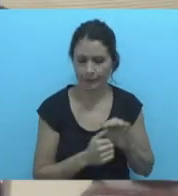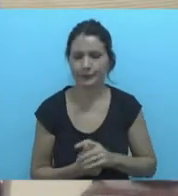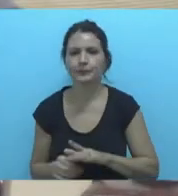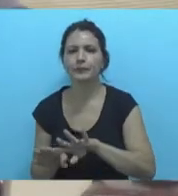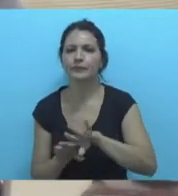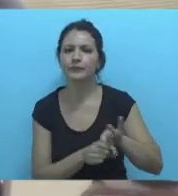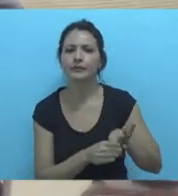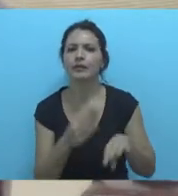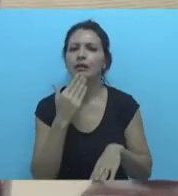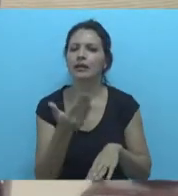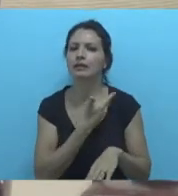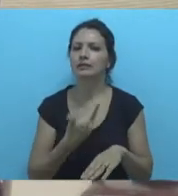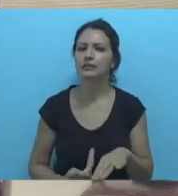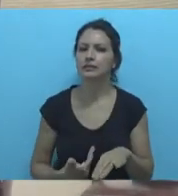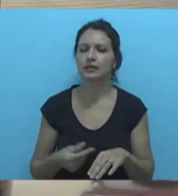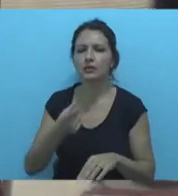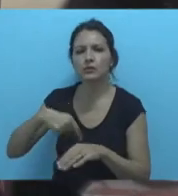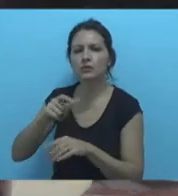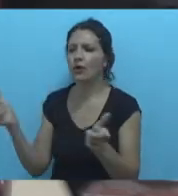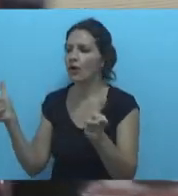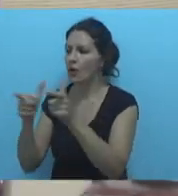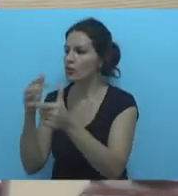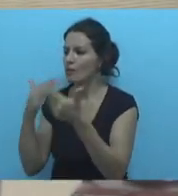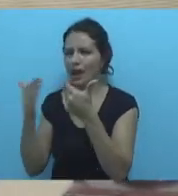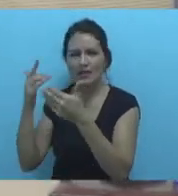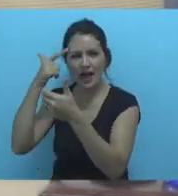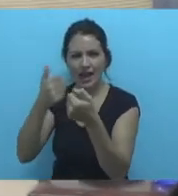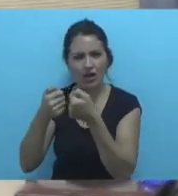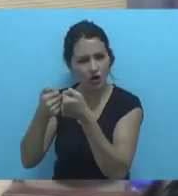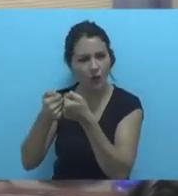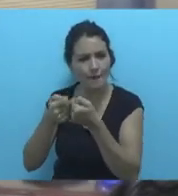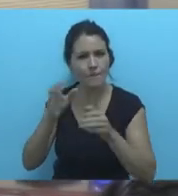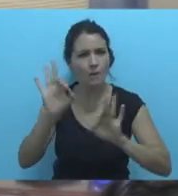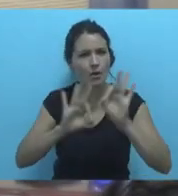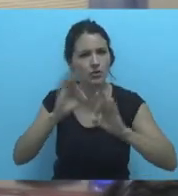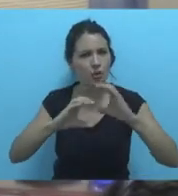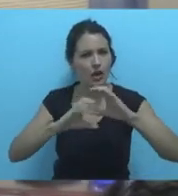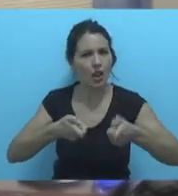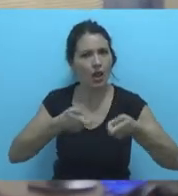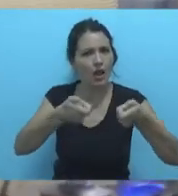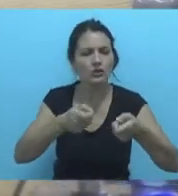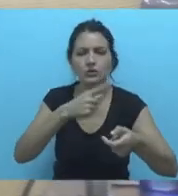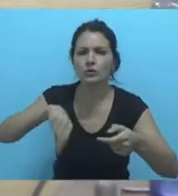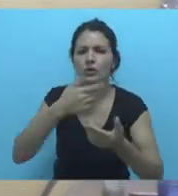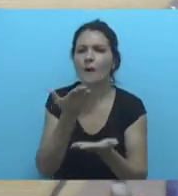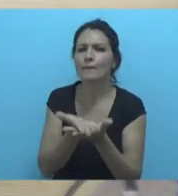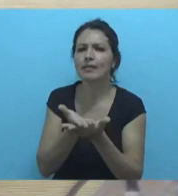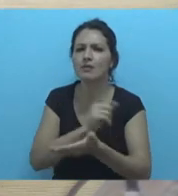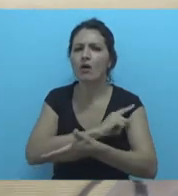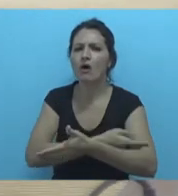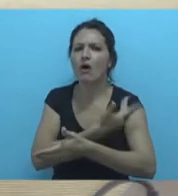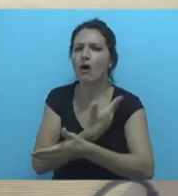a lo que se resolvió en parlamentarias para dar ingreso un proyecto de comunicación solicitándole a la provincia